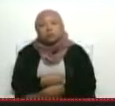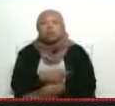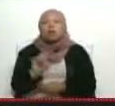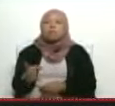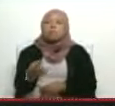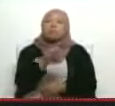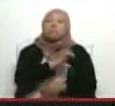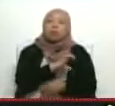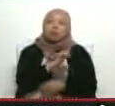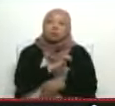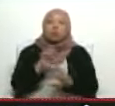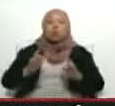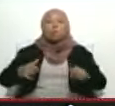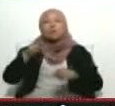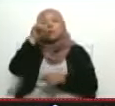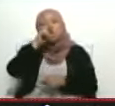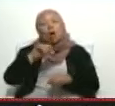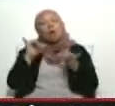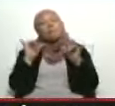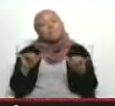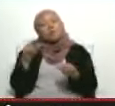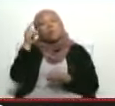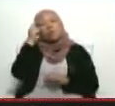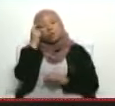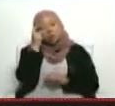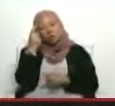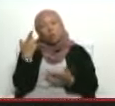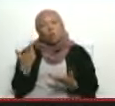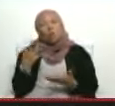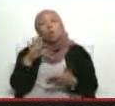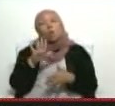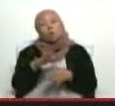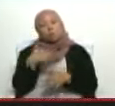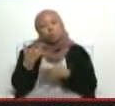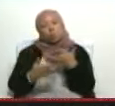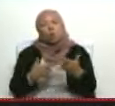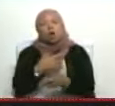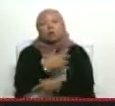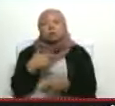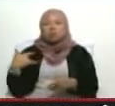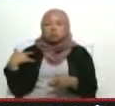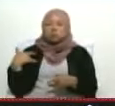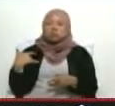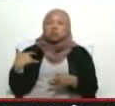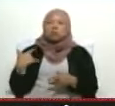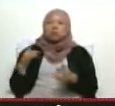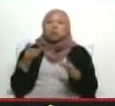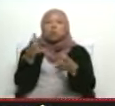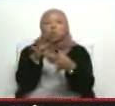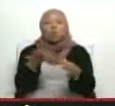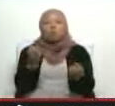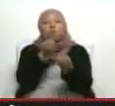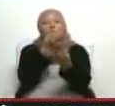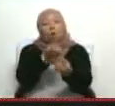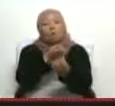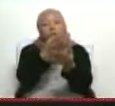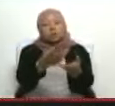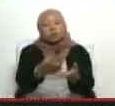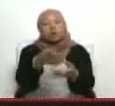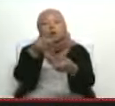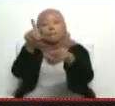primero de enero, empezando el año, como él mismo lo dijo, por eso hay un dicho que dice, a confesión de parte, relevo de